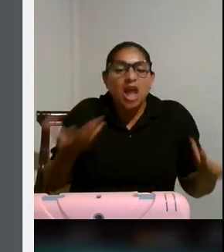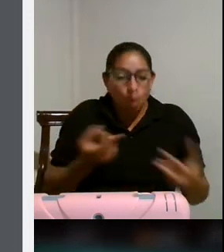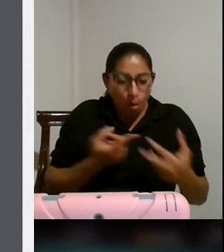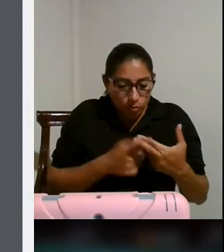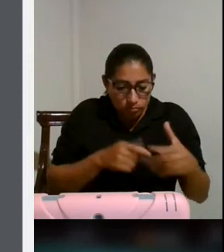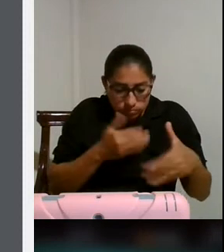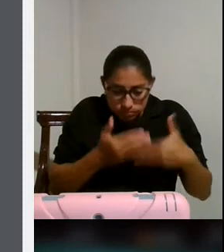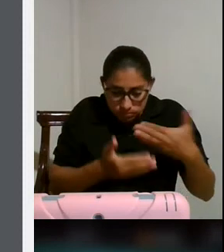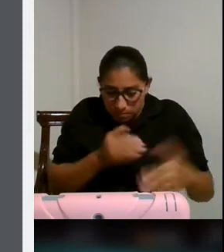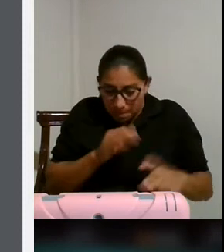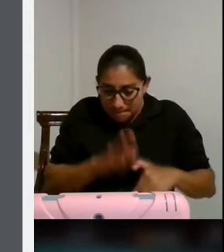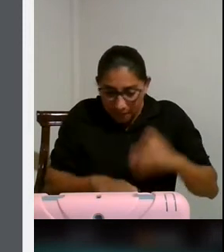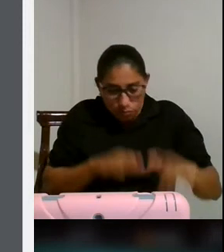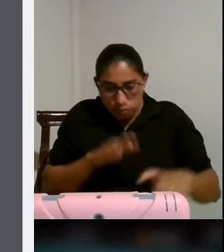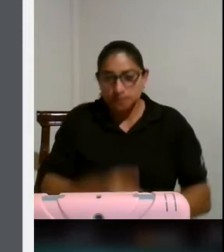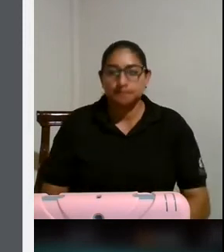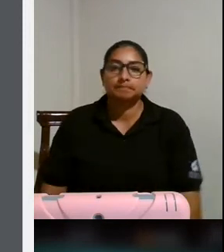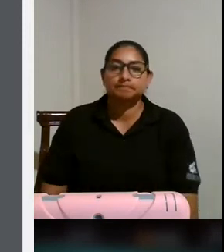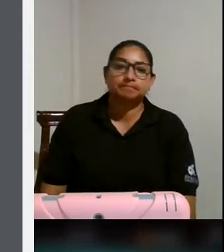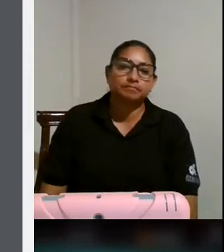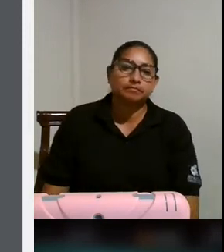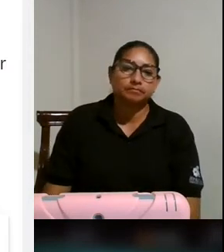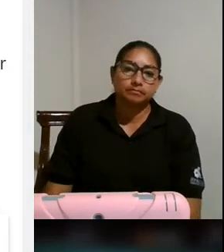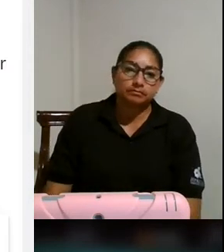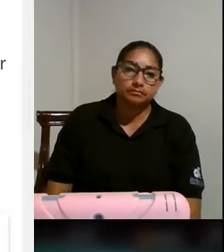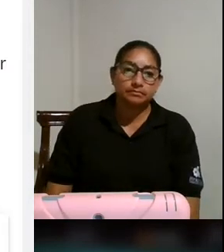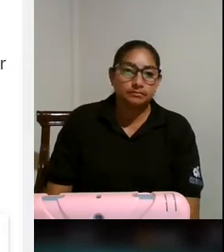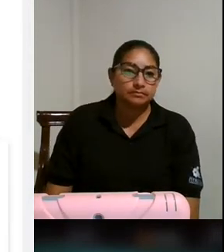acuerdo? Me devuelvo por acá un momentito.